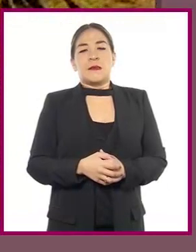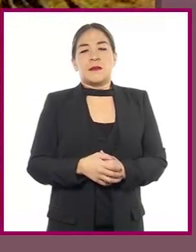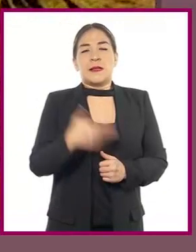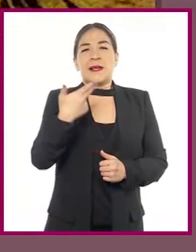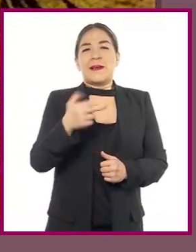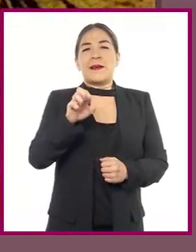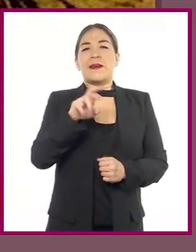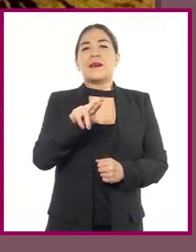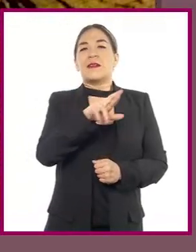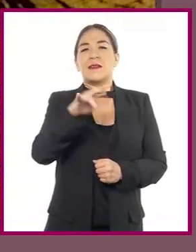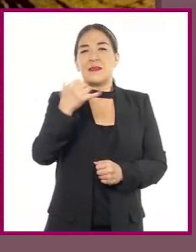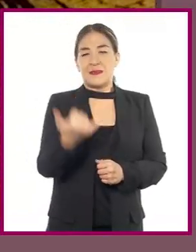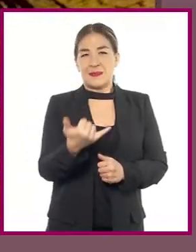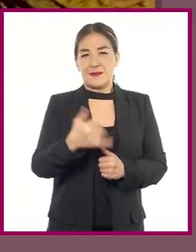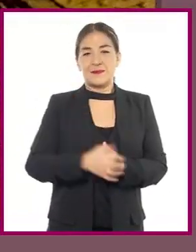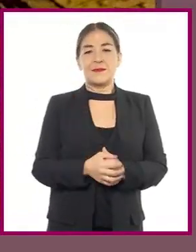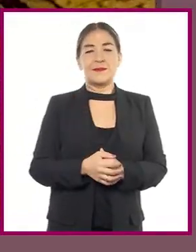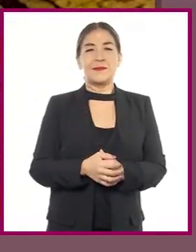Henry Morgan, el Olonés,